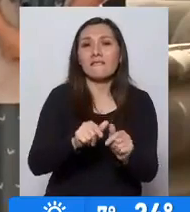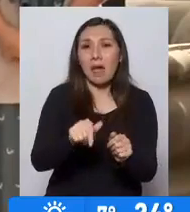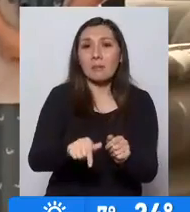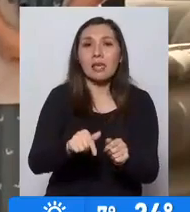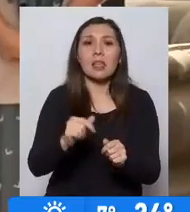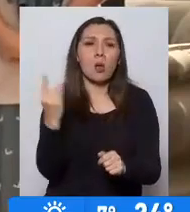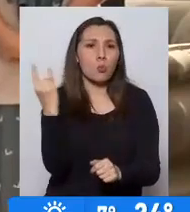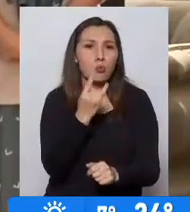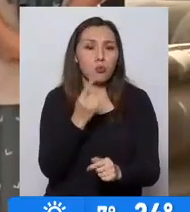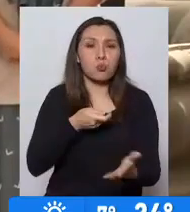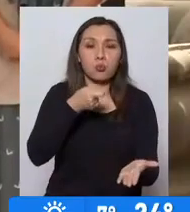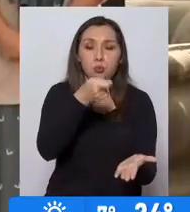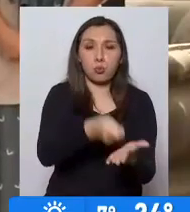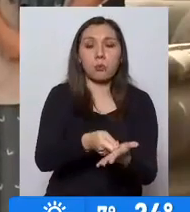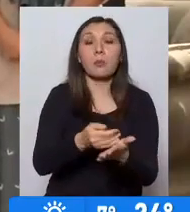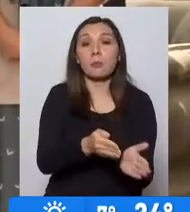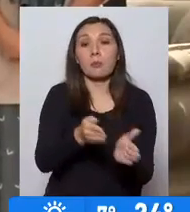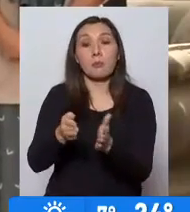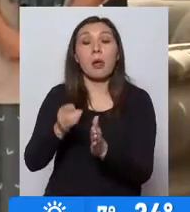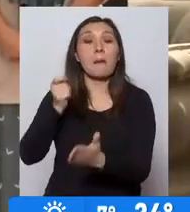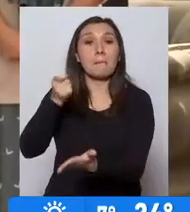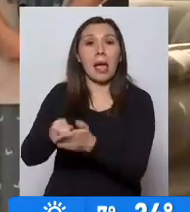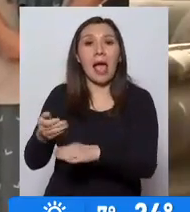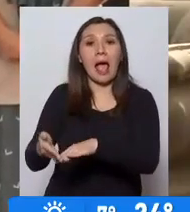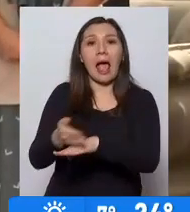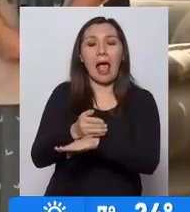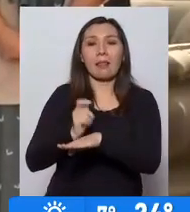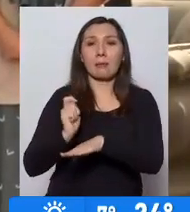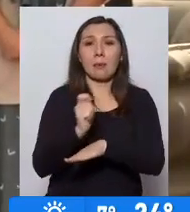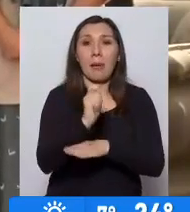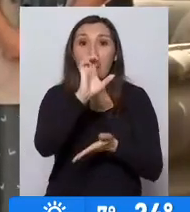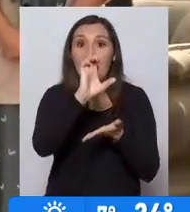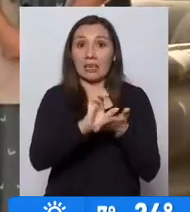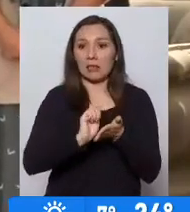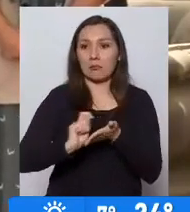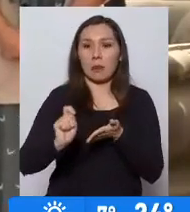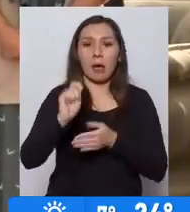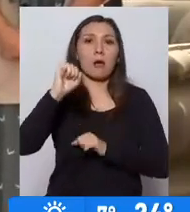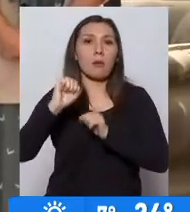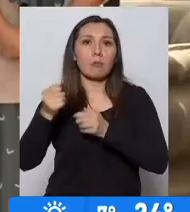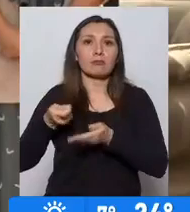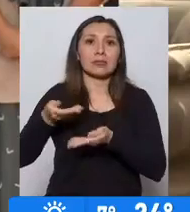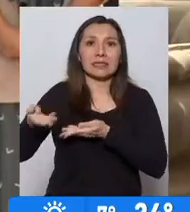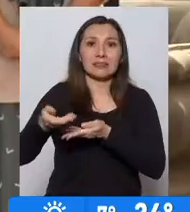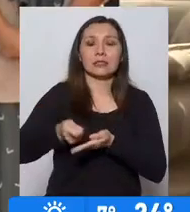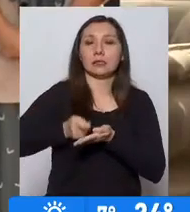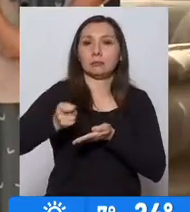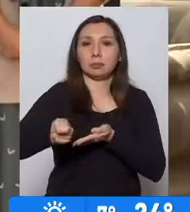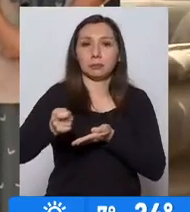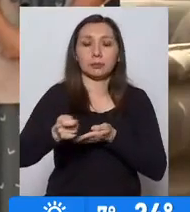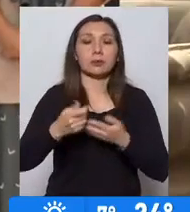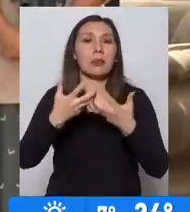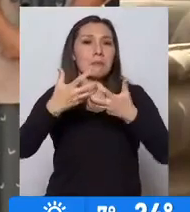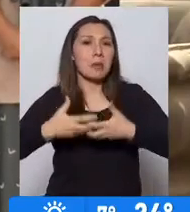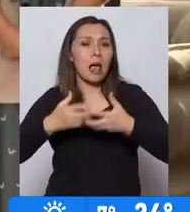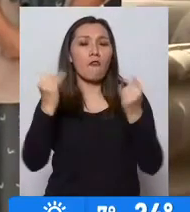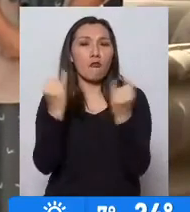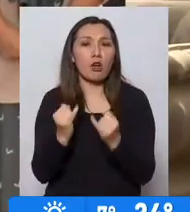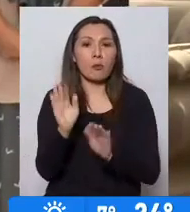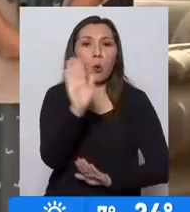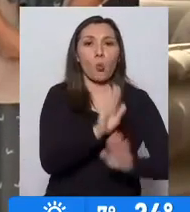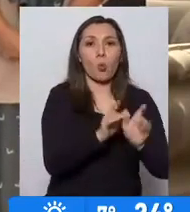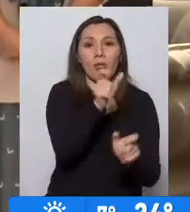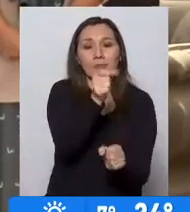emergencia. El pago anticipado a los proveedores por parte del Estado. El mecanismo para proteger